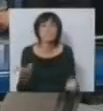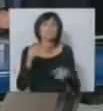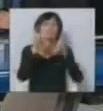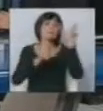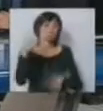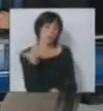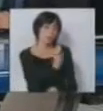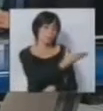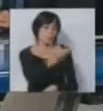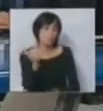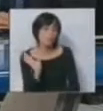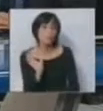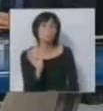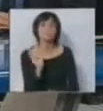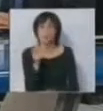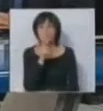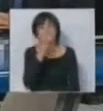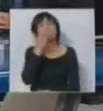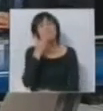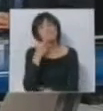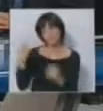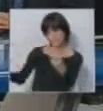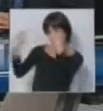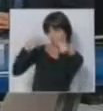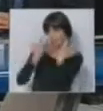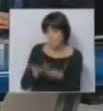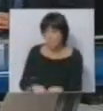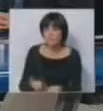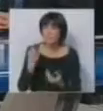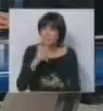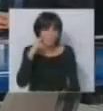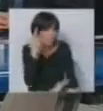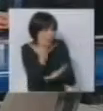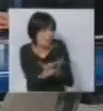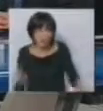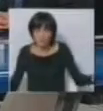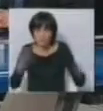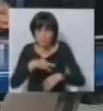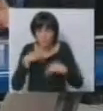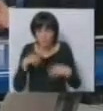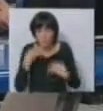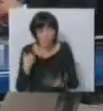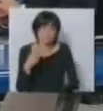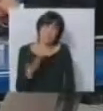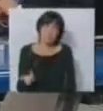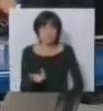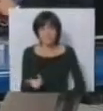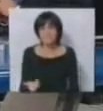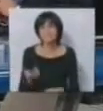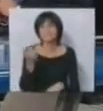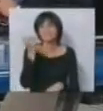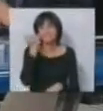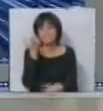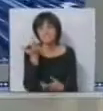públicos, algunos con más deseos de que los vean, otros que menos, pero la verdad es que hay que ventilar y mostrar todo lo que muestran, ¿eh? Y sobre todo sin dar nota a los